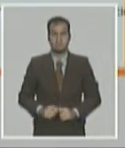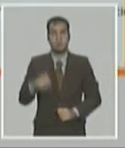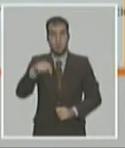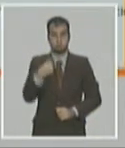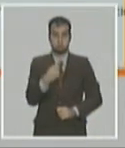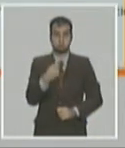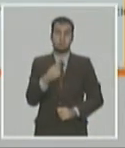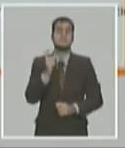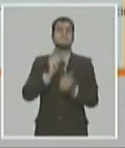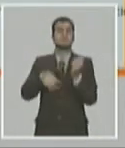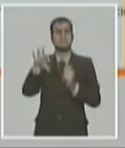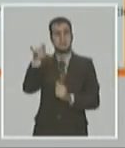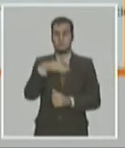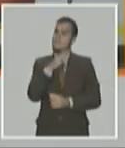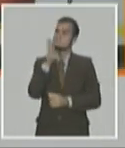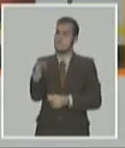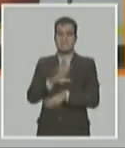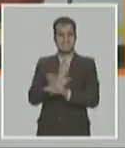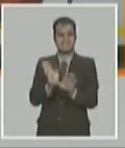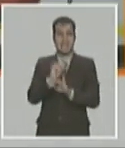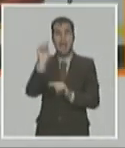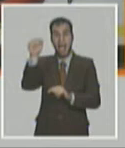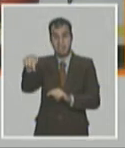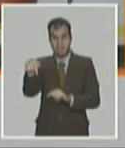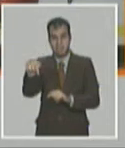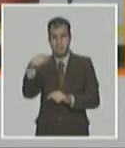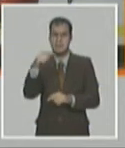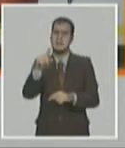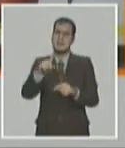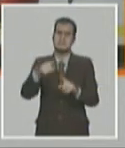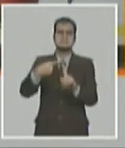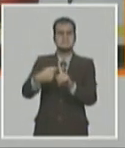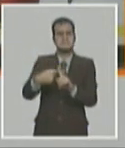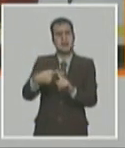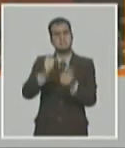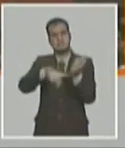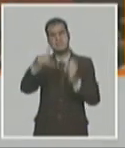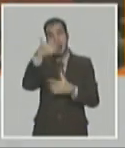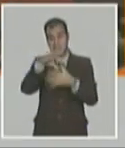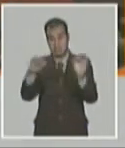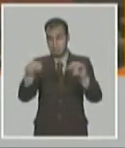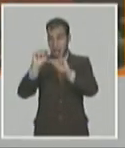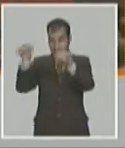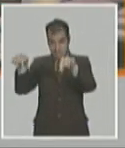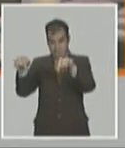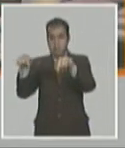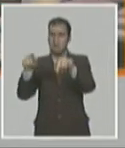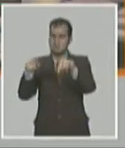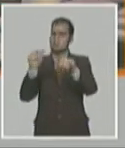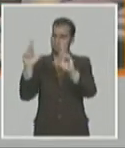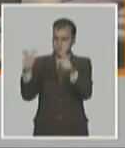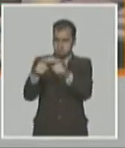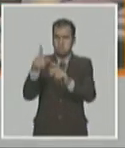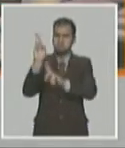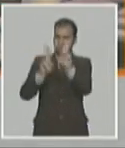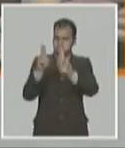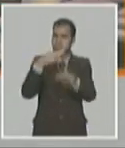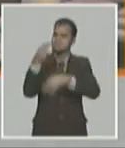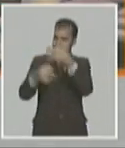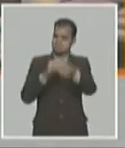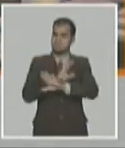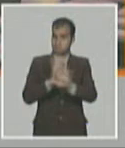Río y posteriormente en Artemisa, así se planteaba, decíamos allí, y lo ratificaba el primer secretario,